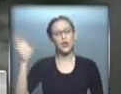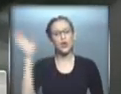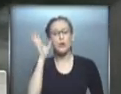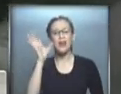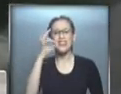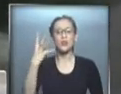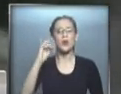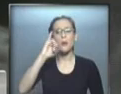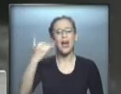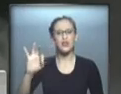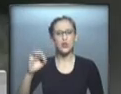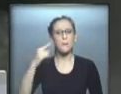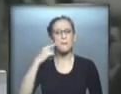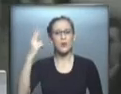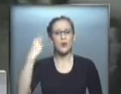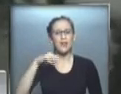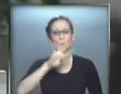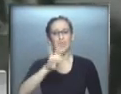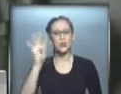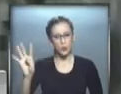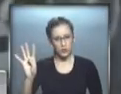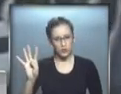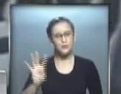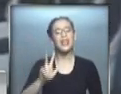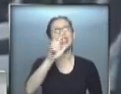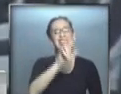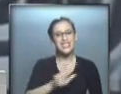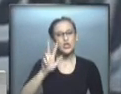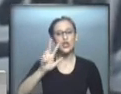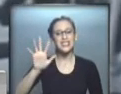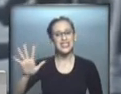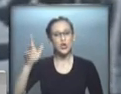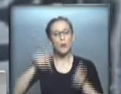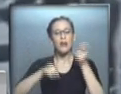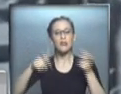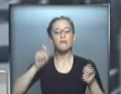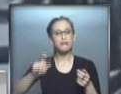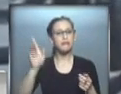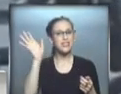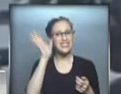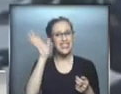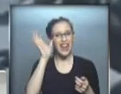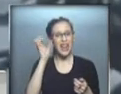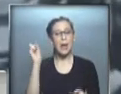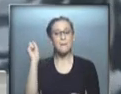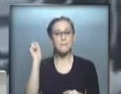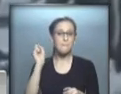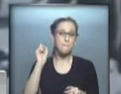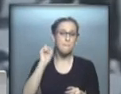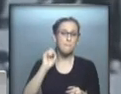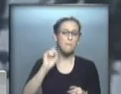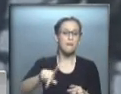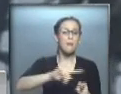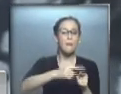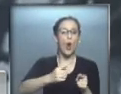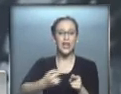de marzo de 1944 cuando 335 italianos en su mayoría presos políticos recluidos